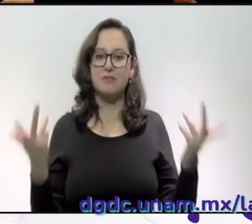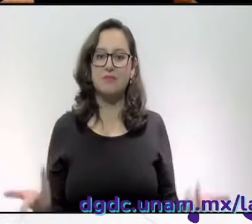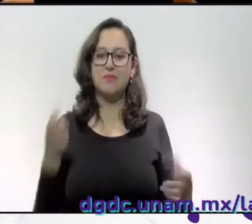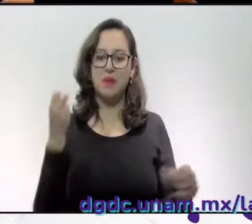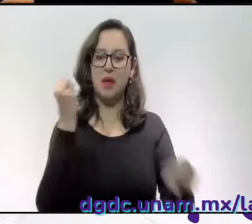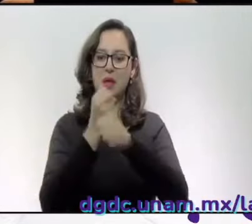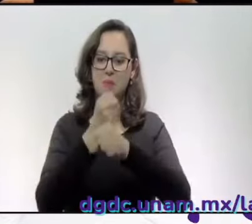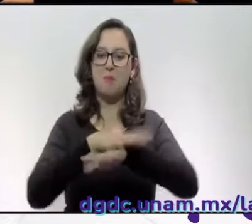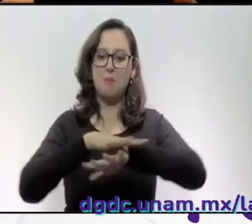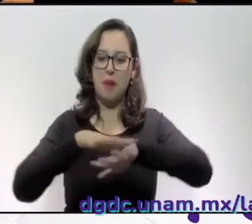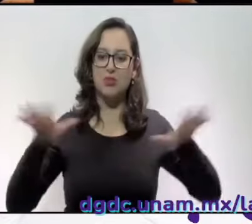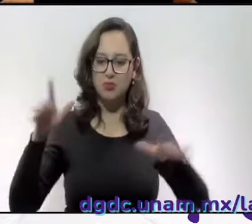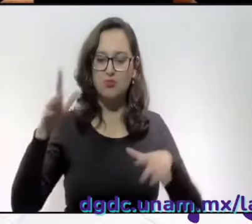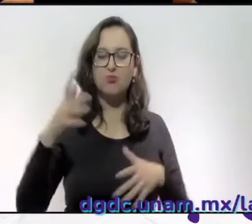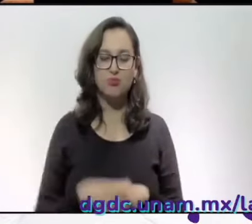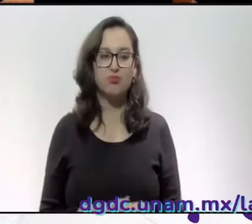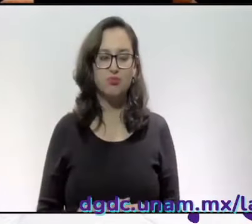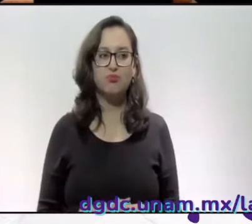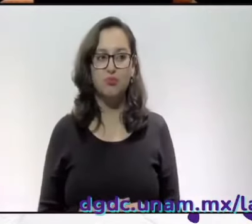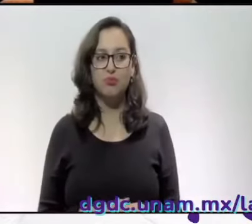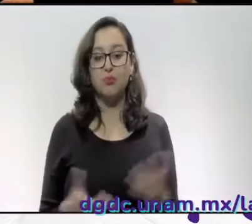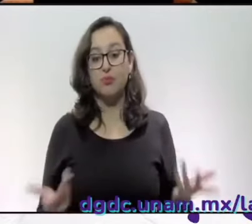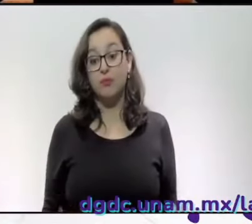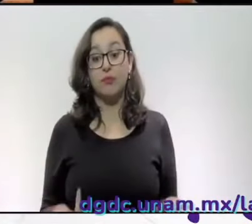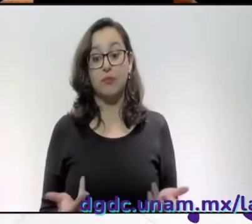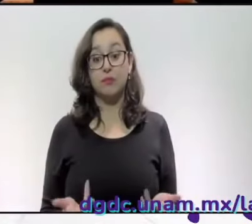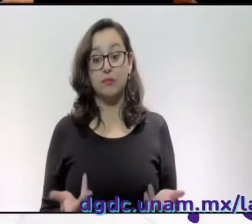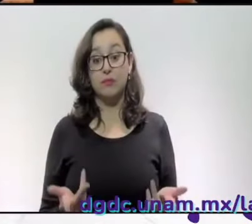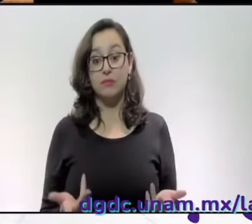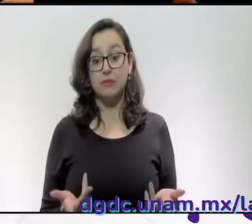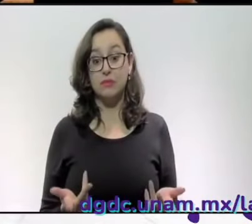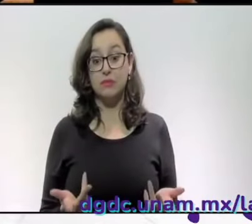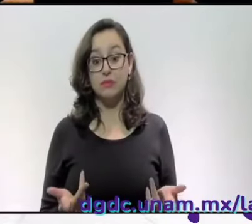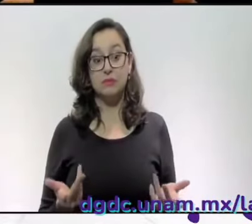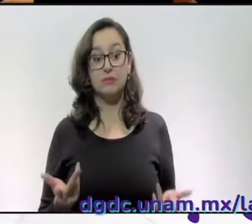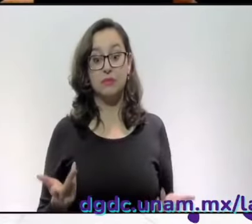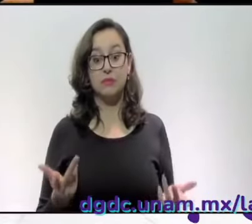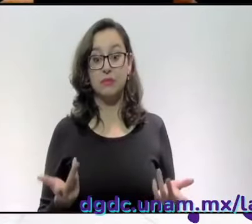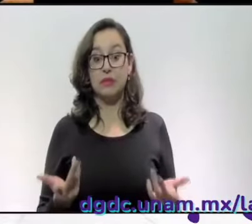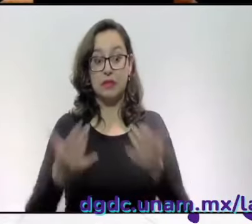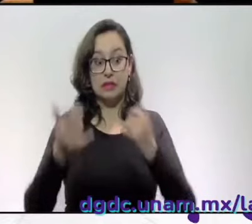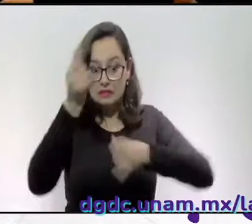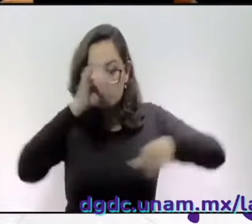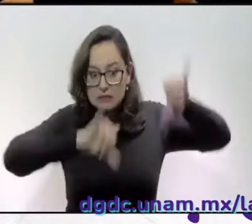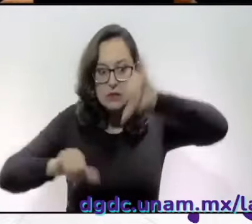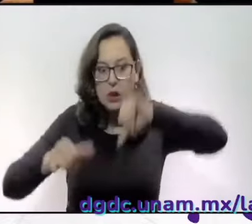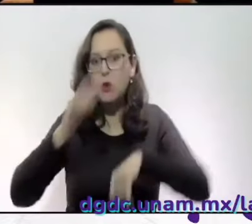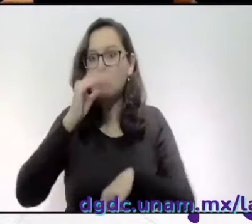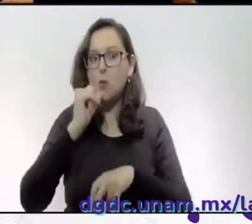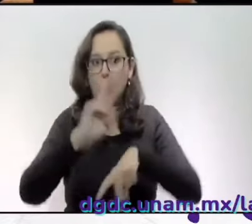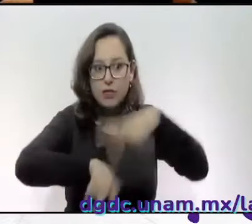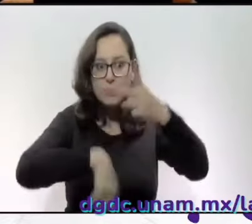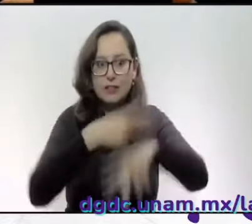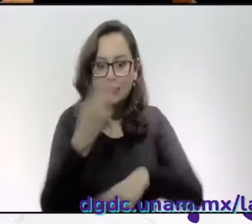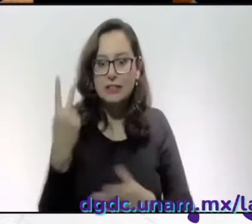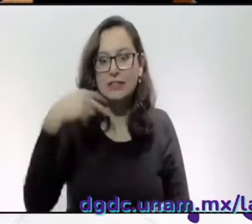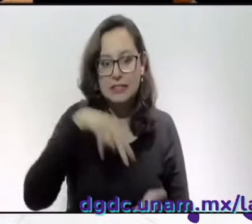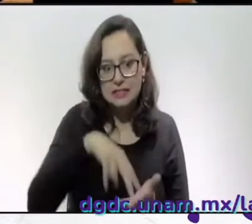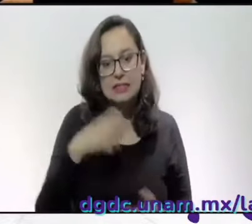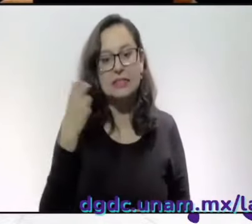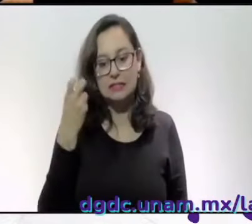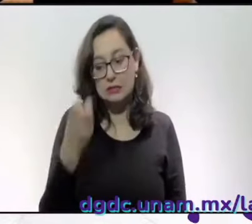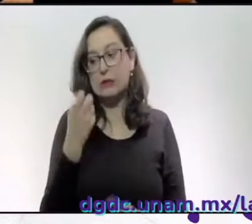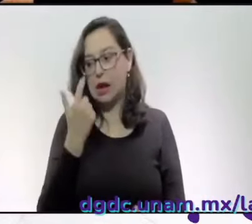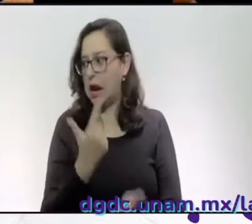física teórica. Y la física experimental no se diga, si no puedes asistir a tus laboratorios, pues, ¿qué vas a hacer, no? Creo que eso sí ha sido muy